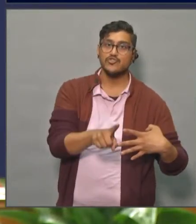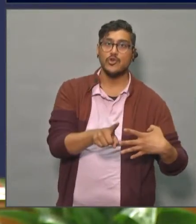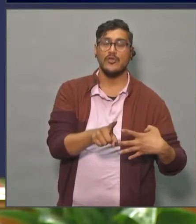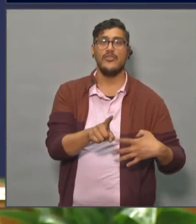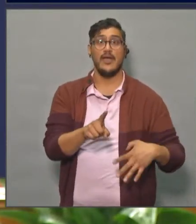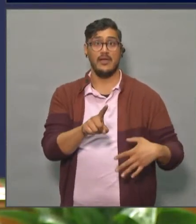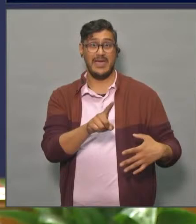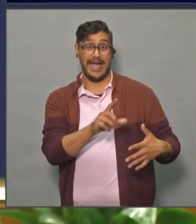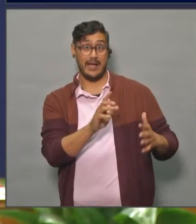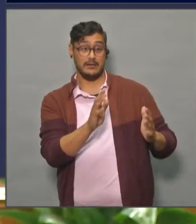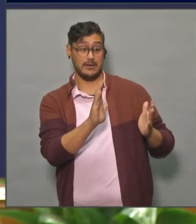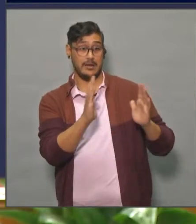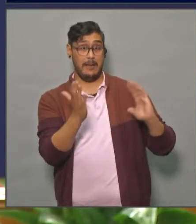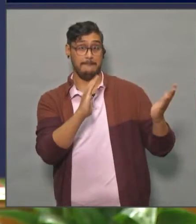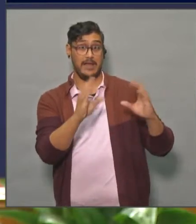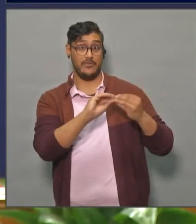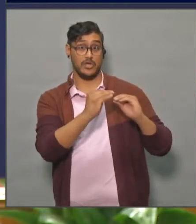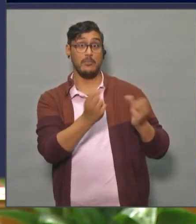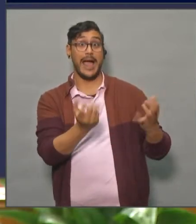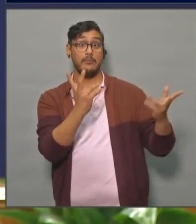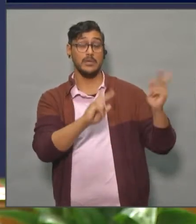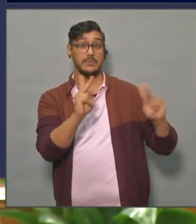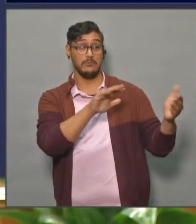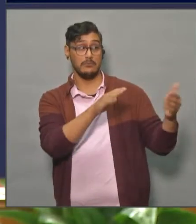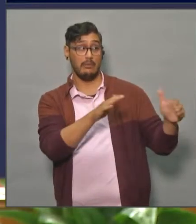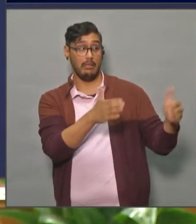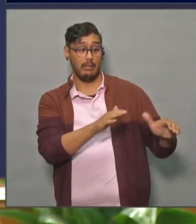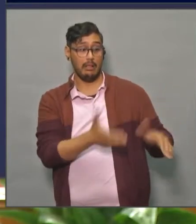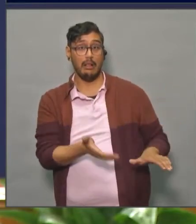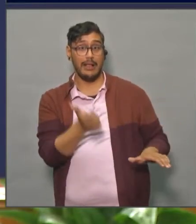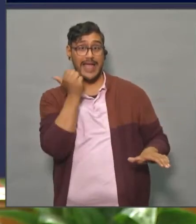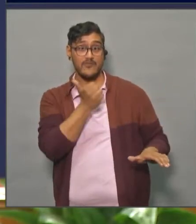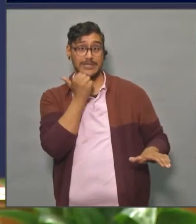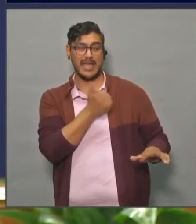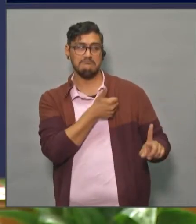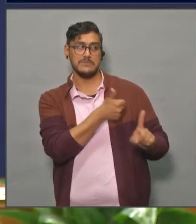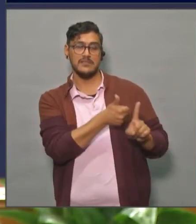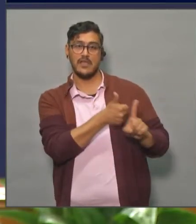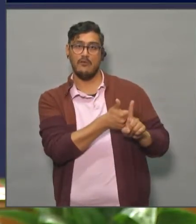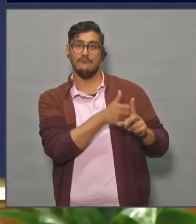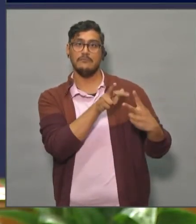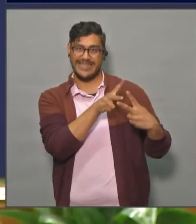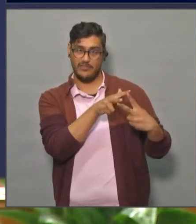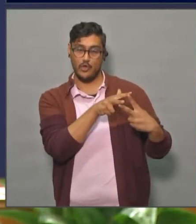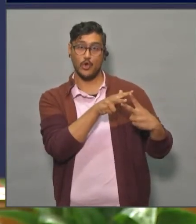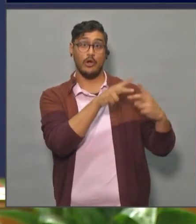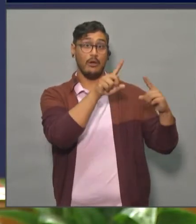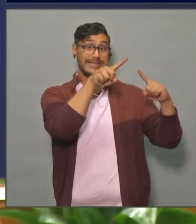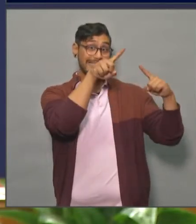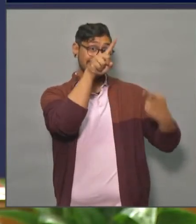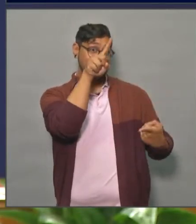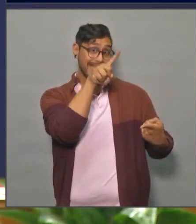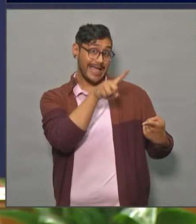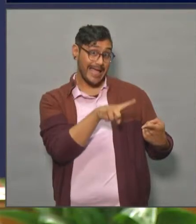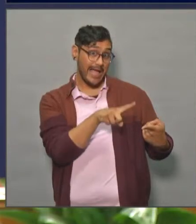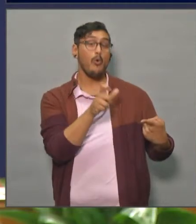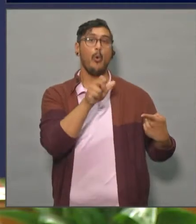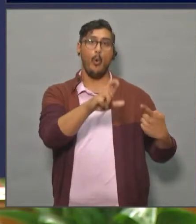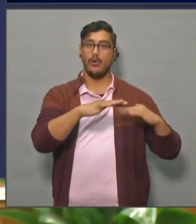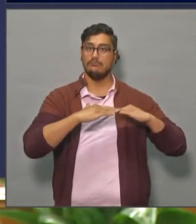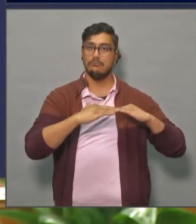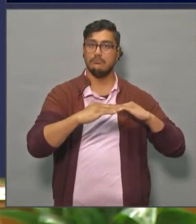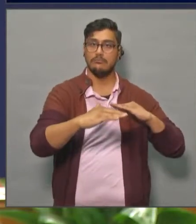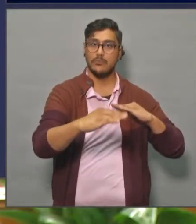nuestros fallecimientos diarios hayan disminuido o permanezcan estables en los últimos 14 días.